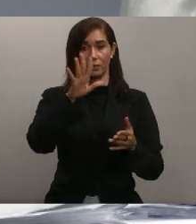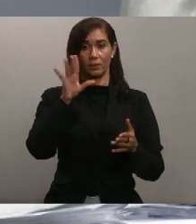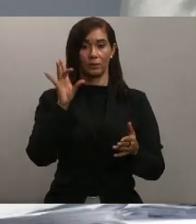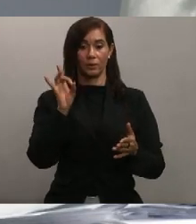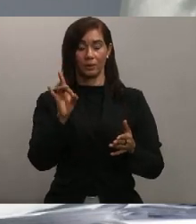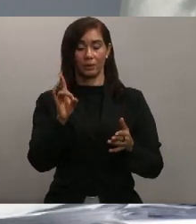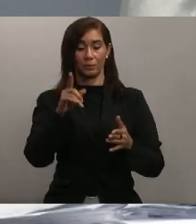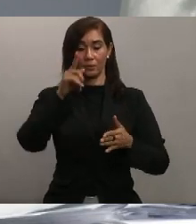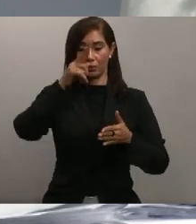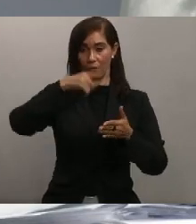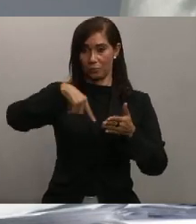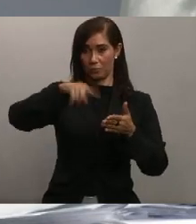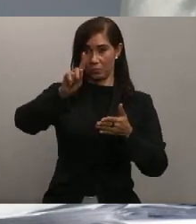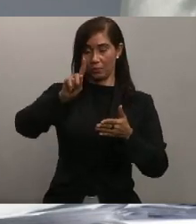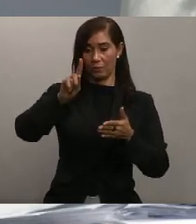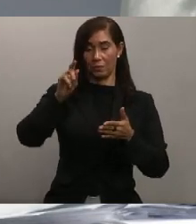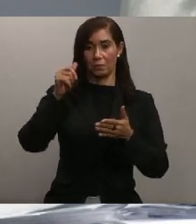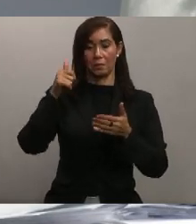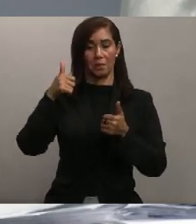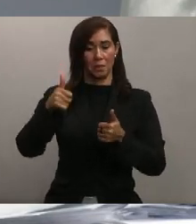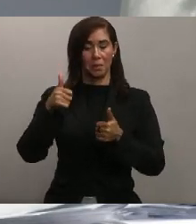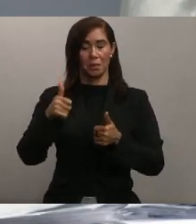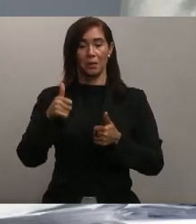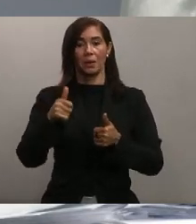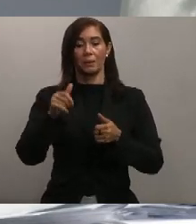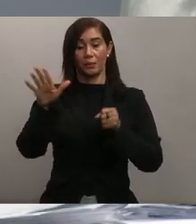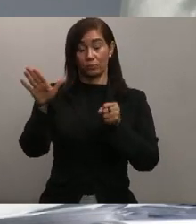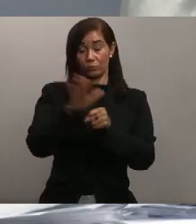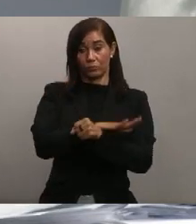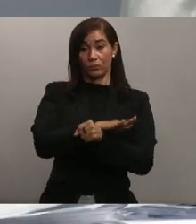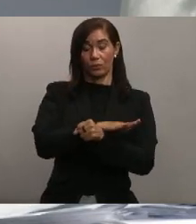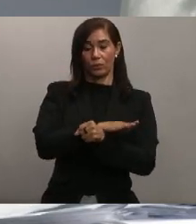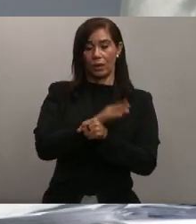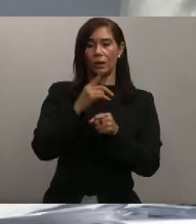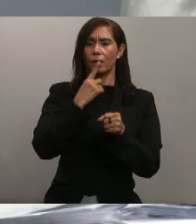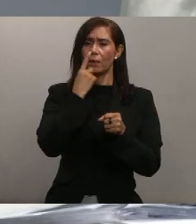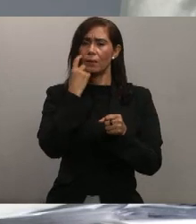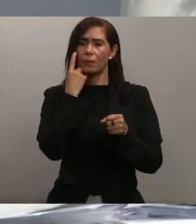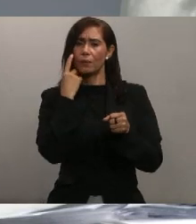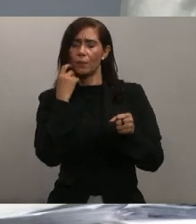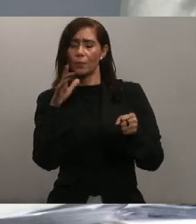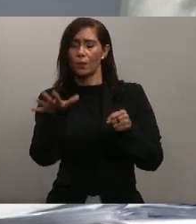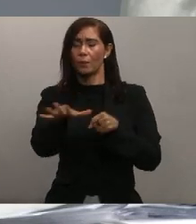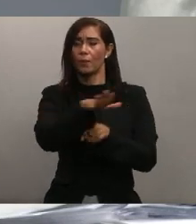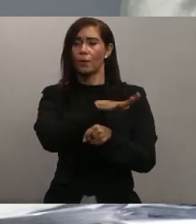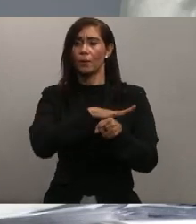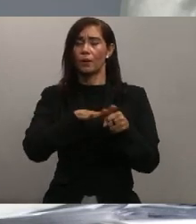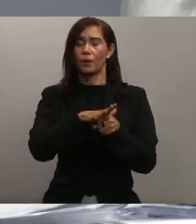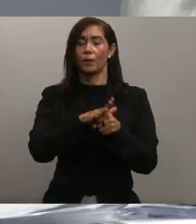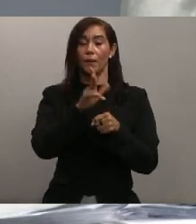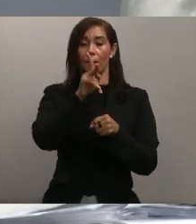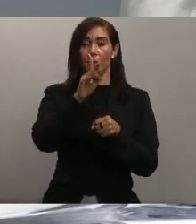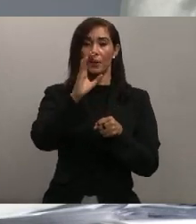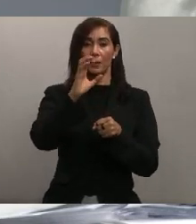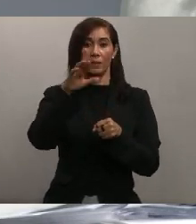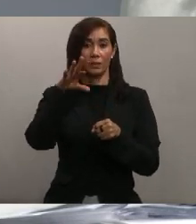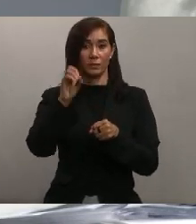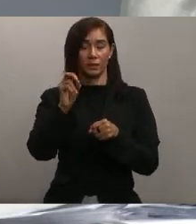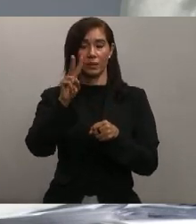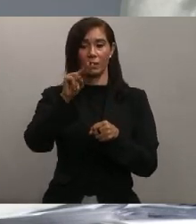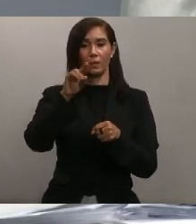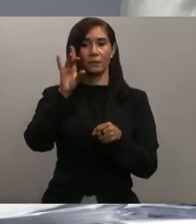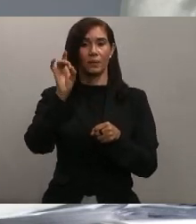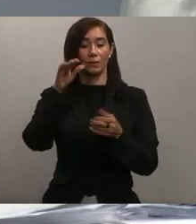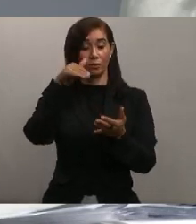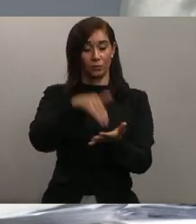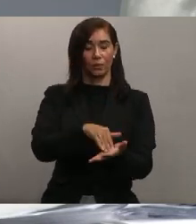21.158 descartados por PCR, con un total de pruebas realizadas de PCR